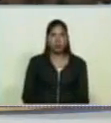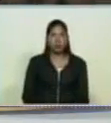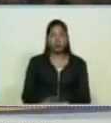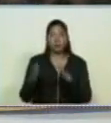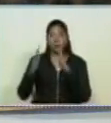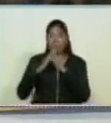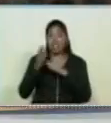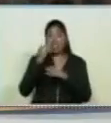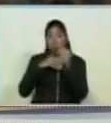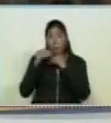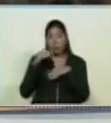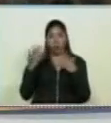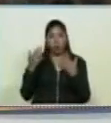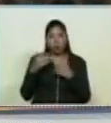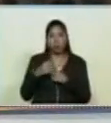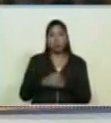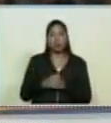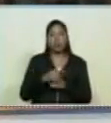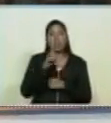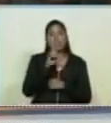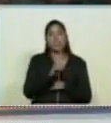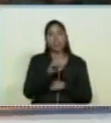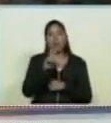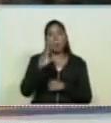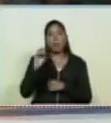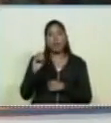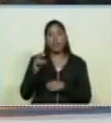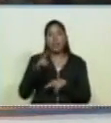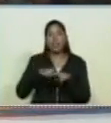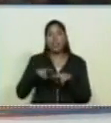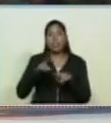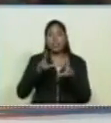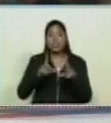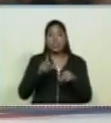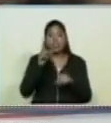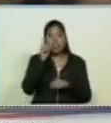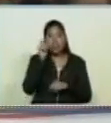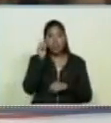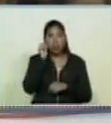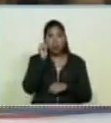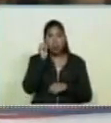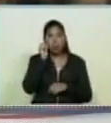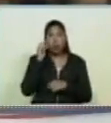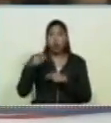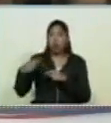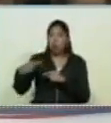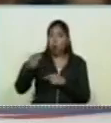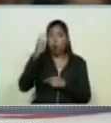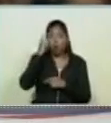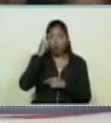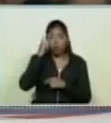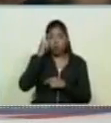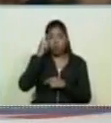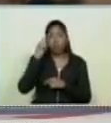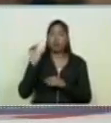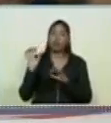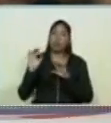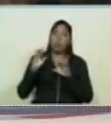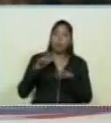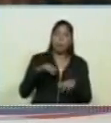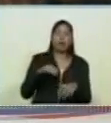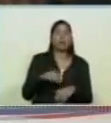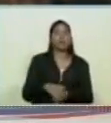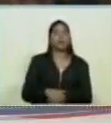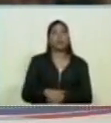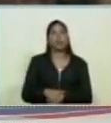de la Patria, son atendidos 120 niños y niñas para que vengan todos los días para su hogar, para su